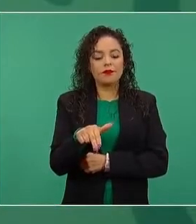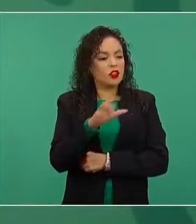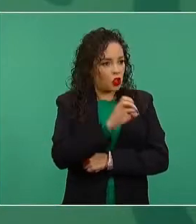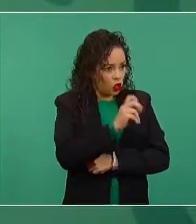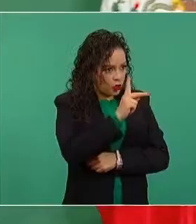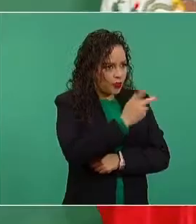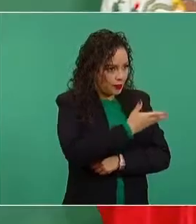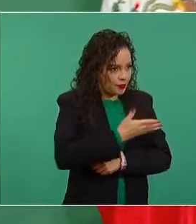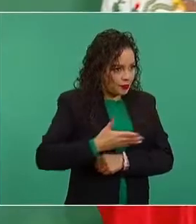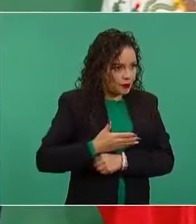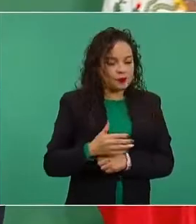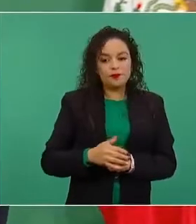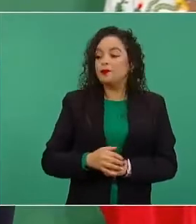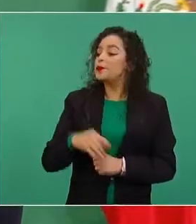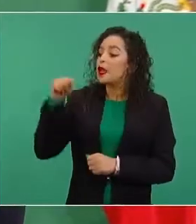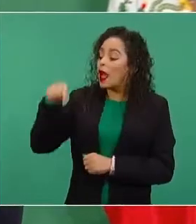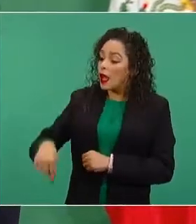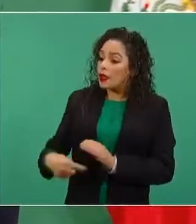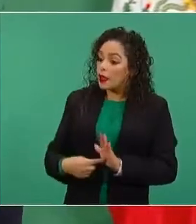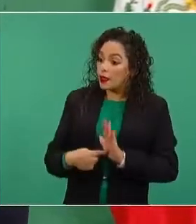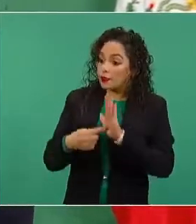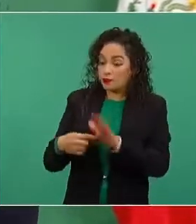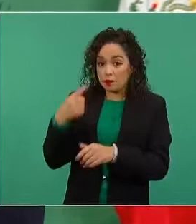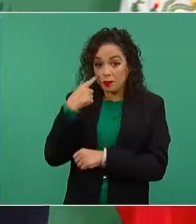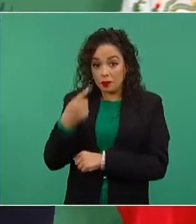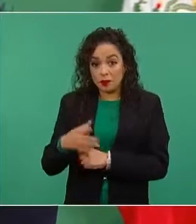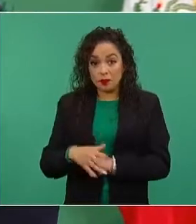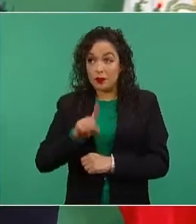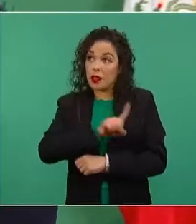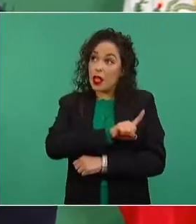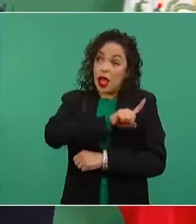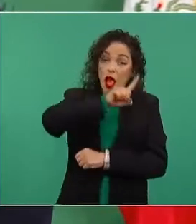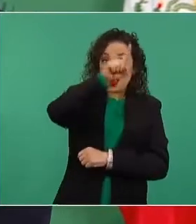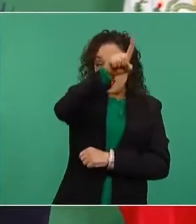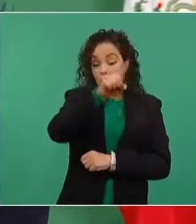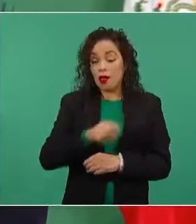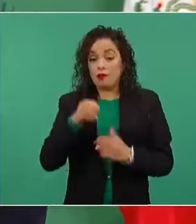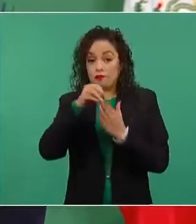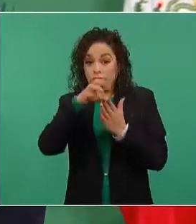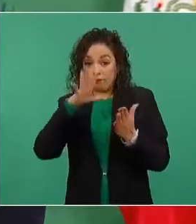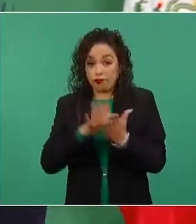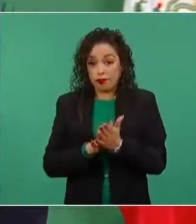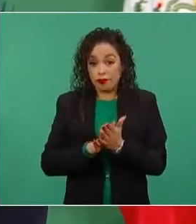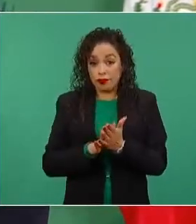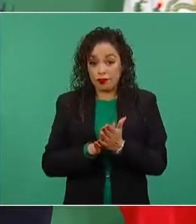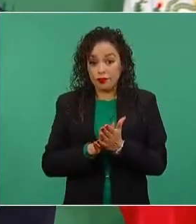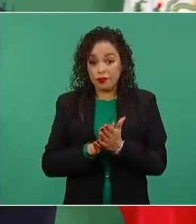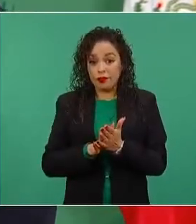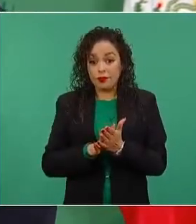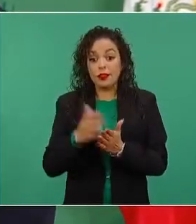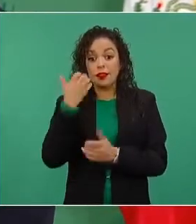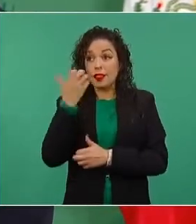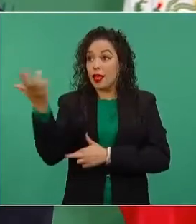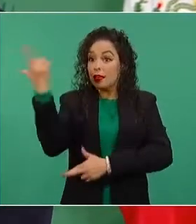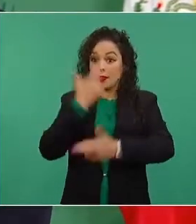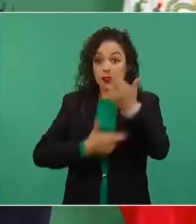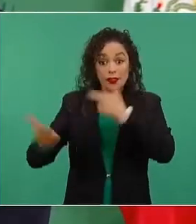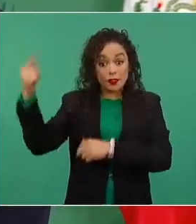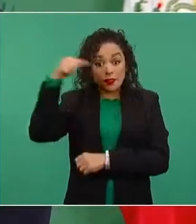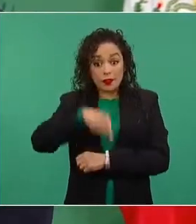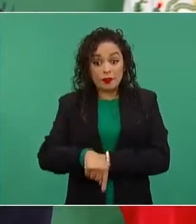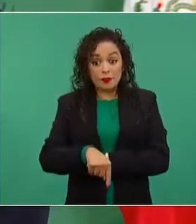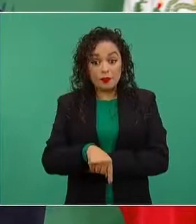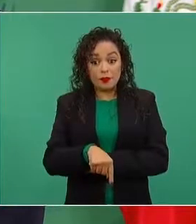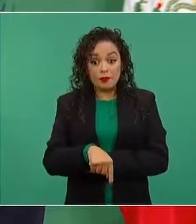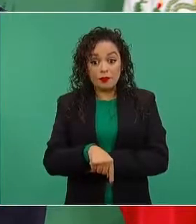aquí y si allá se inscriben, ¿sí?, de que quieren regresar, de